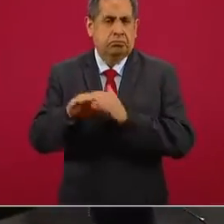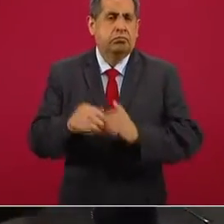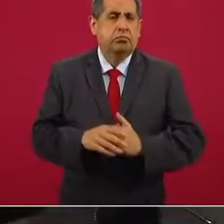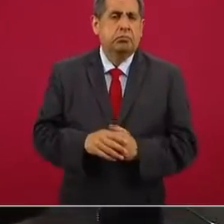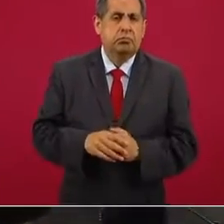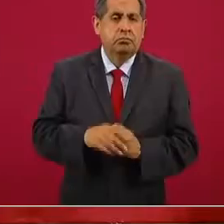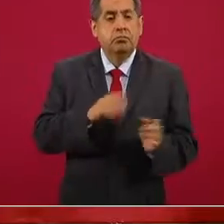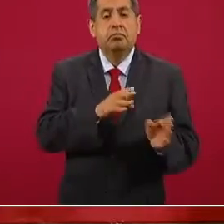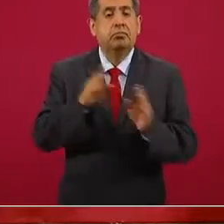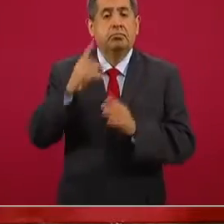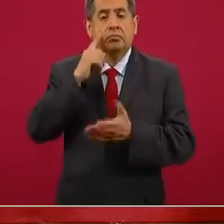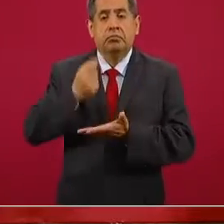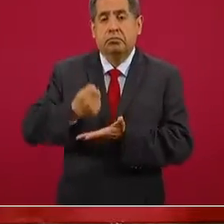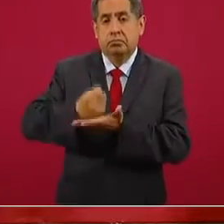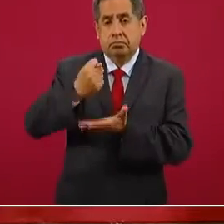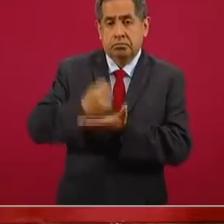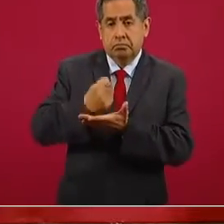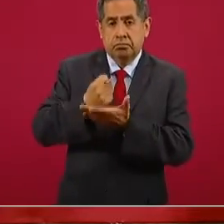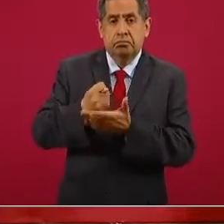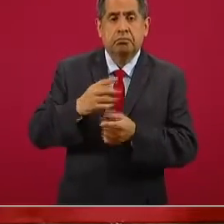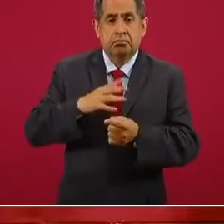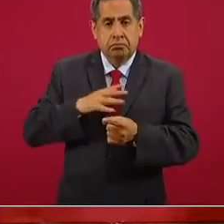para terapia,